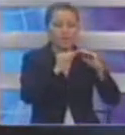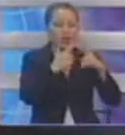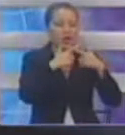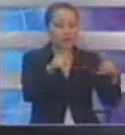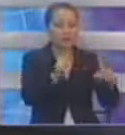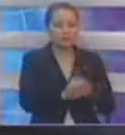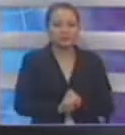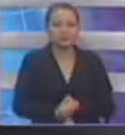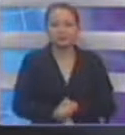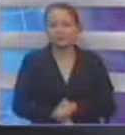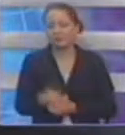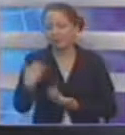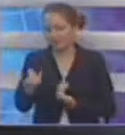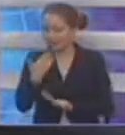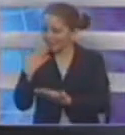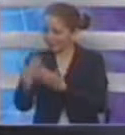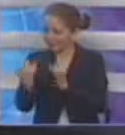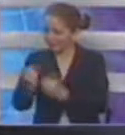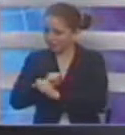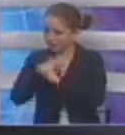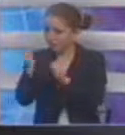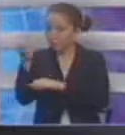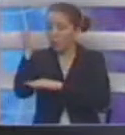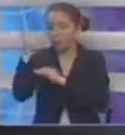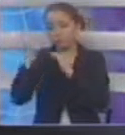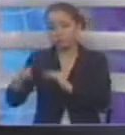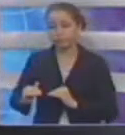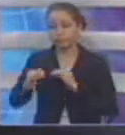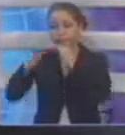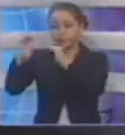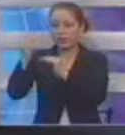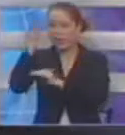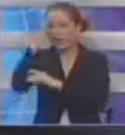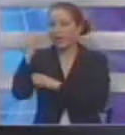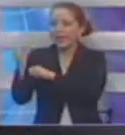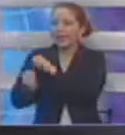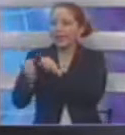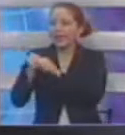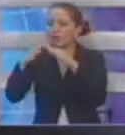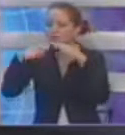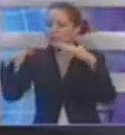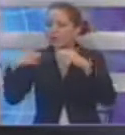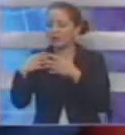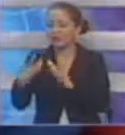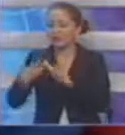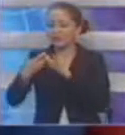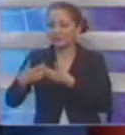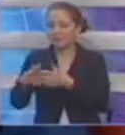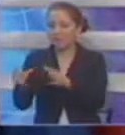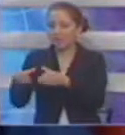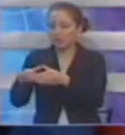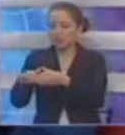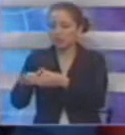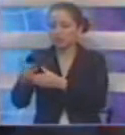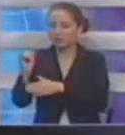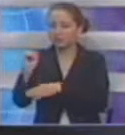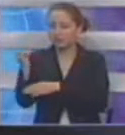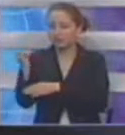quiero agradecerle por haber estado con nosotros esta mañana. Su charla magistral es por el aniversario de la Cámara de Comercio de Guayaquil, que se dará esta